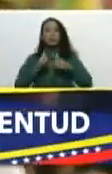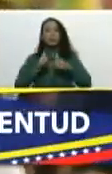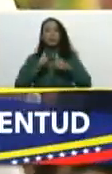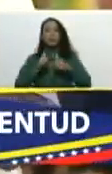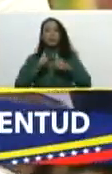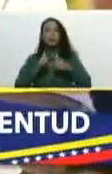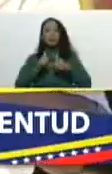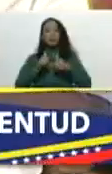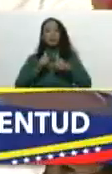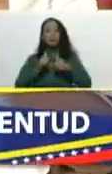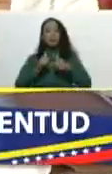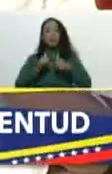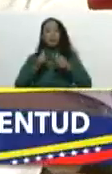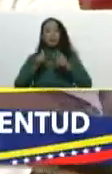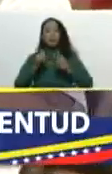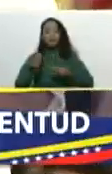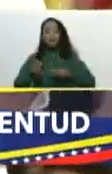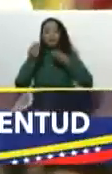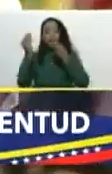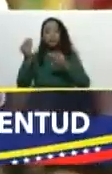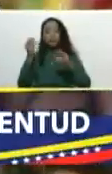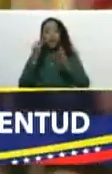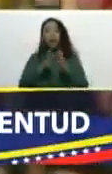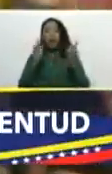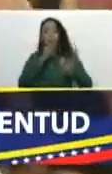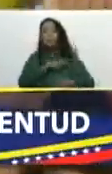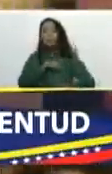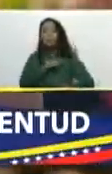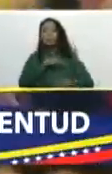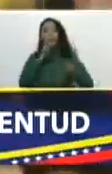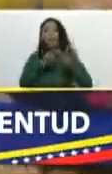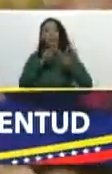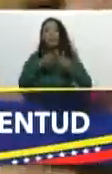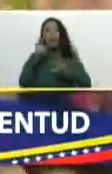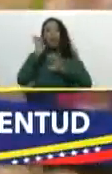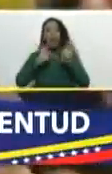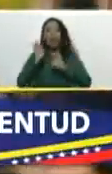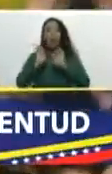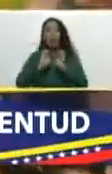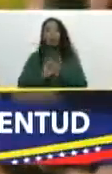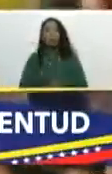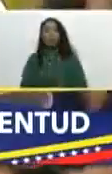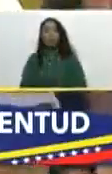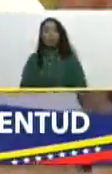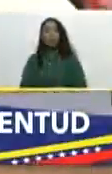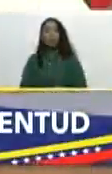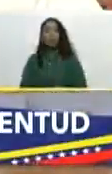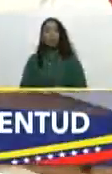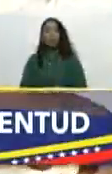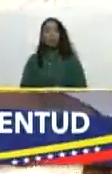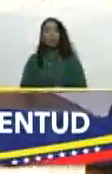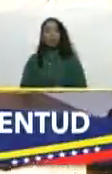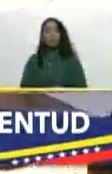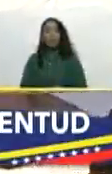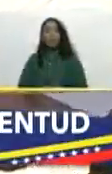la asignación de vivienda sea a través de la gran misión Juventud Venezuela. Que le evaluemos. Que el acceso a la